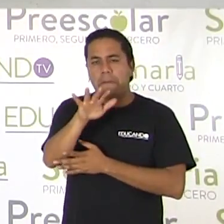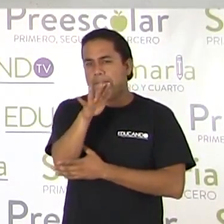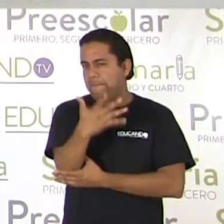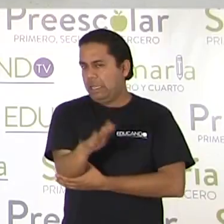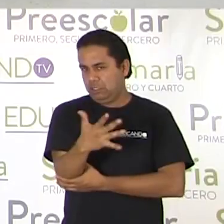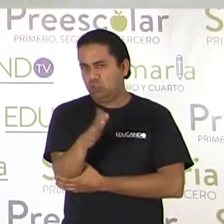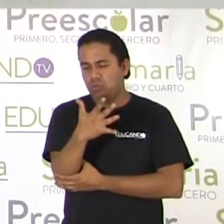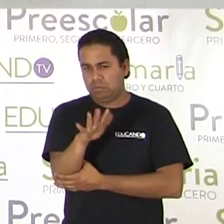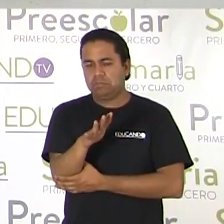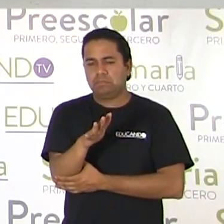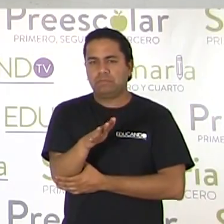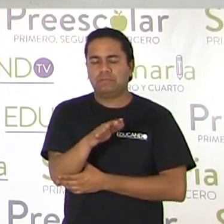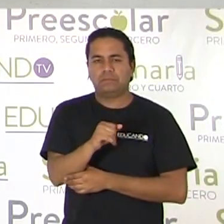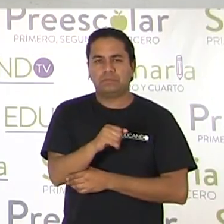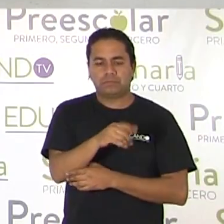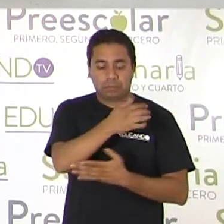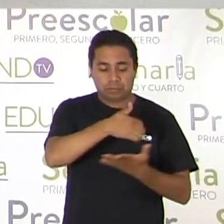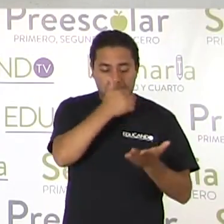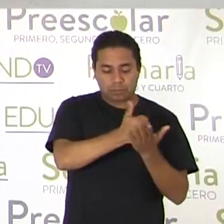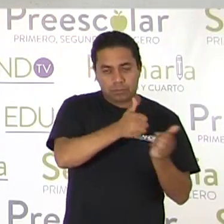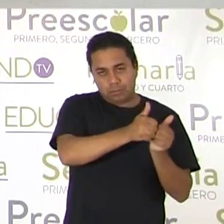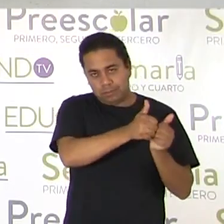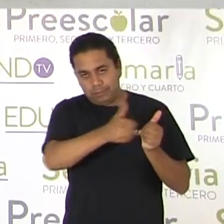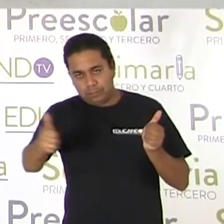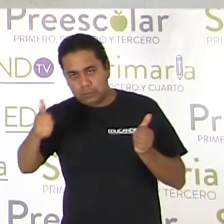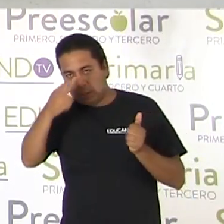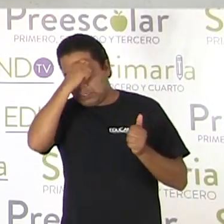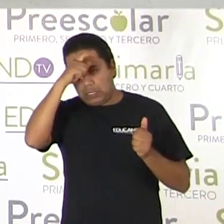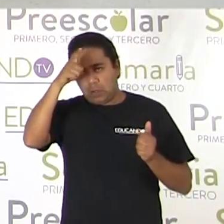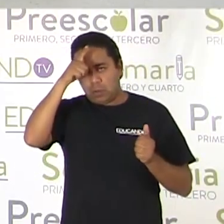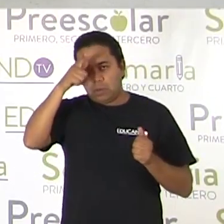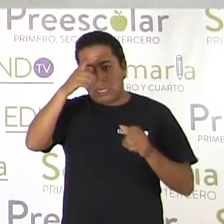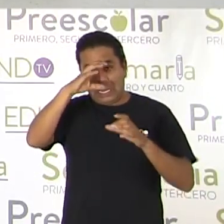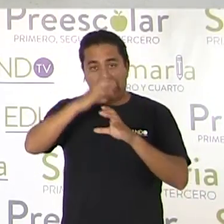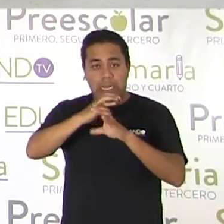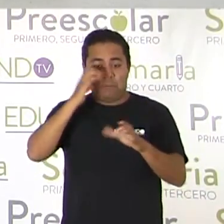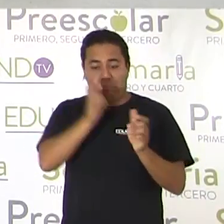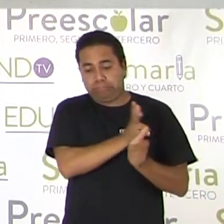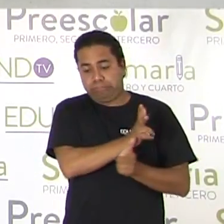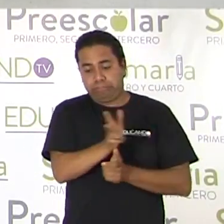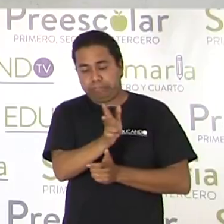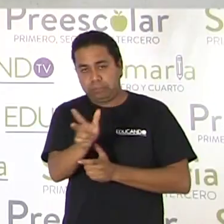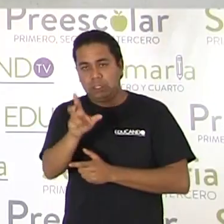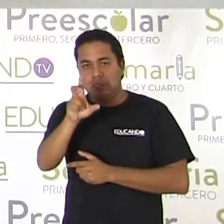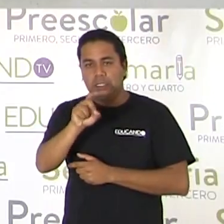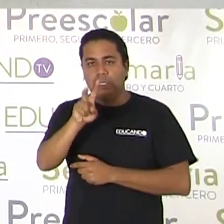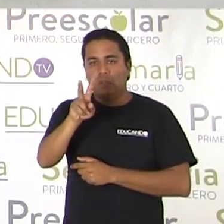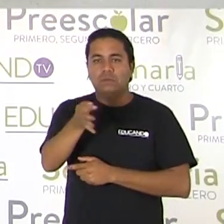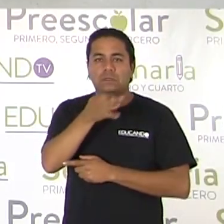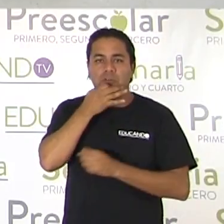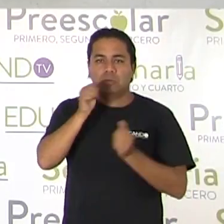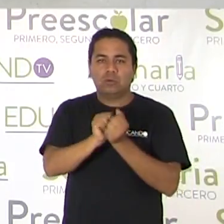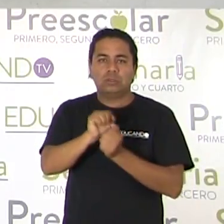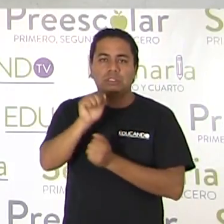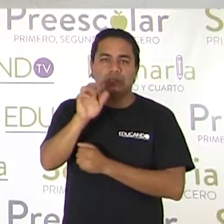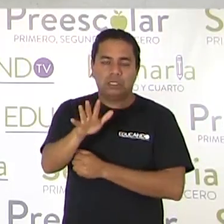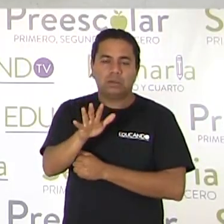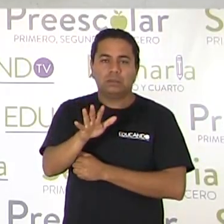aproximado de la capital a la Tecula de Matamoros viajando en autobús sería de 32 minutos con 5